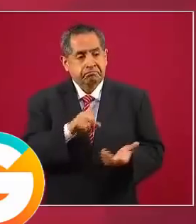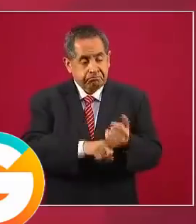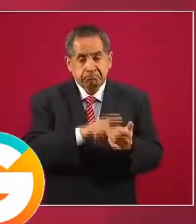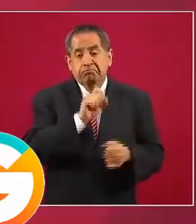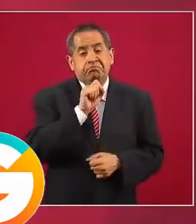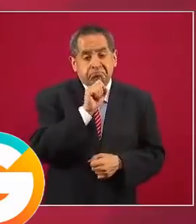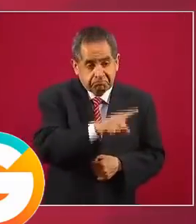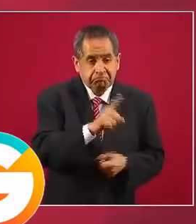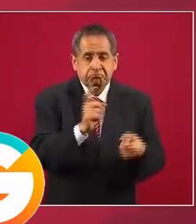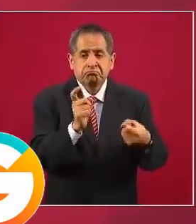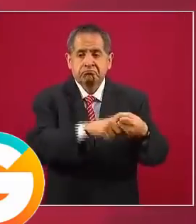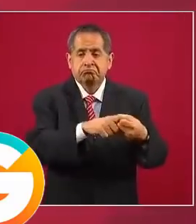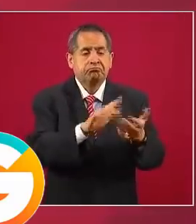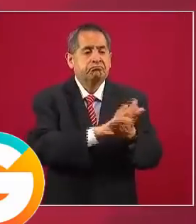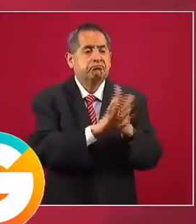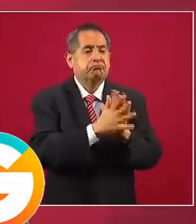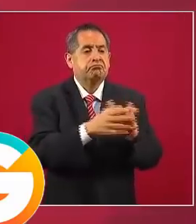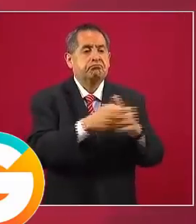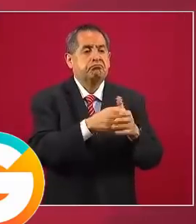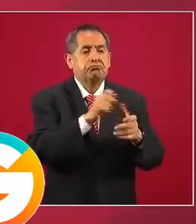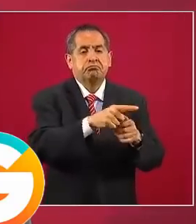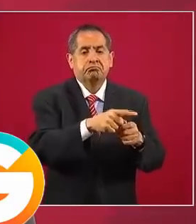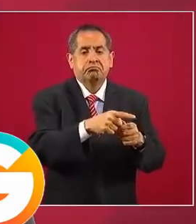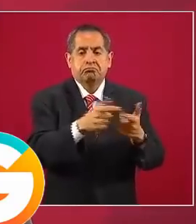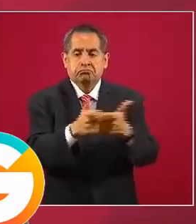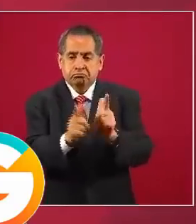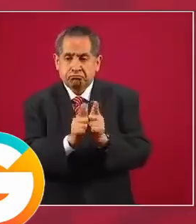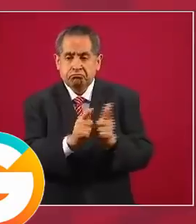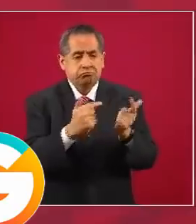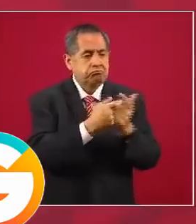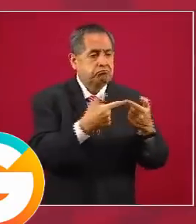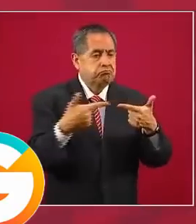miembros de las mismas organizaciones que se enfrentan.